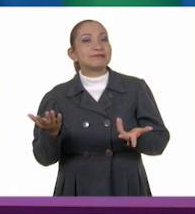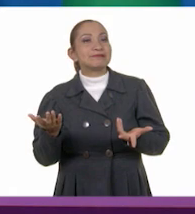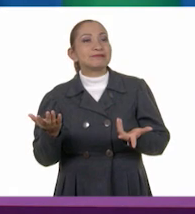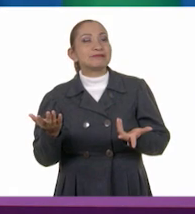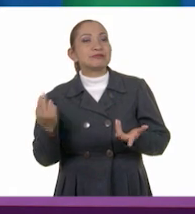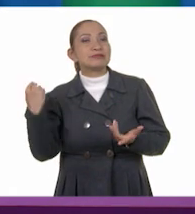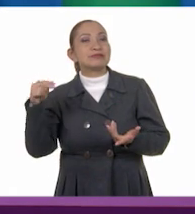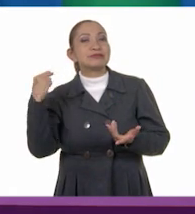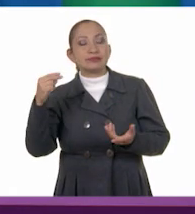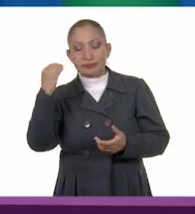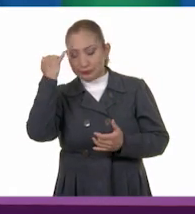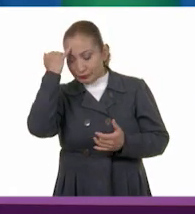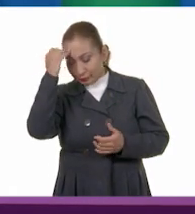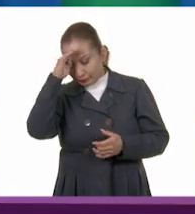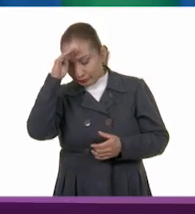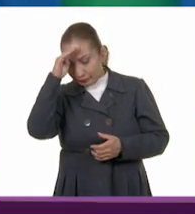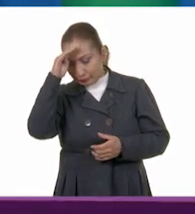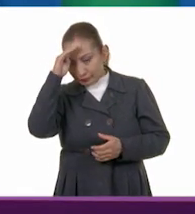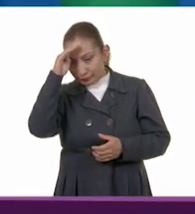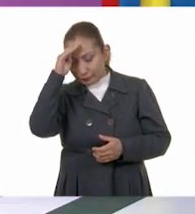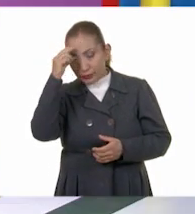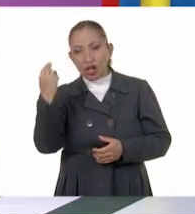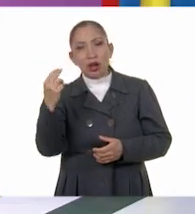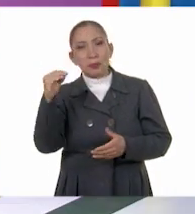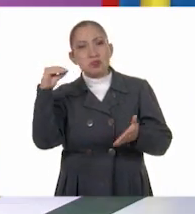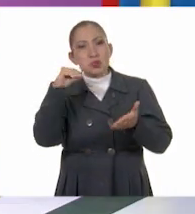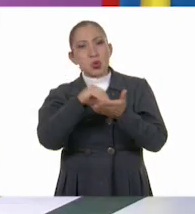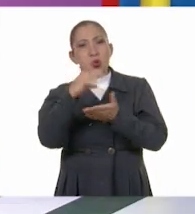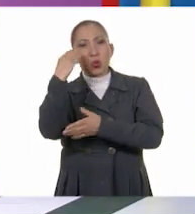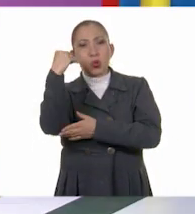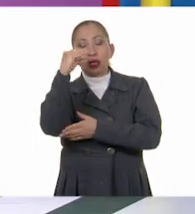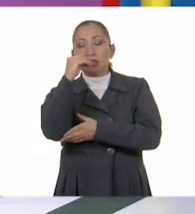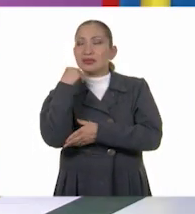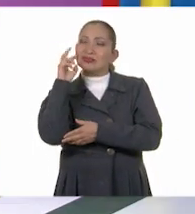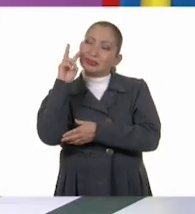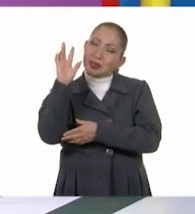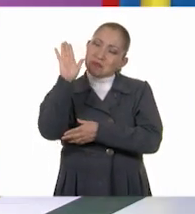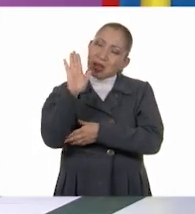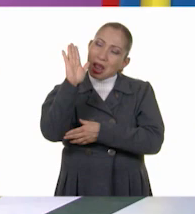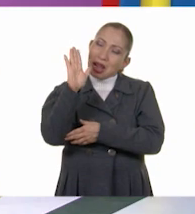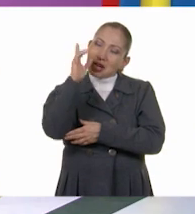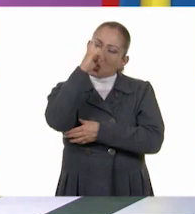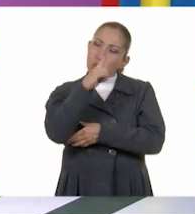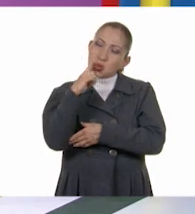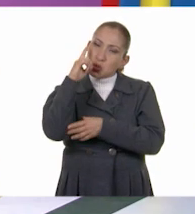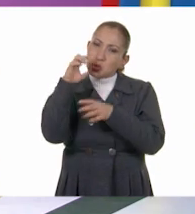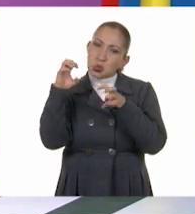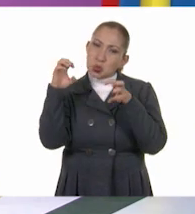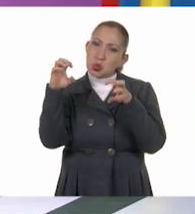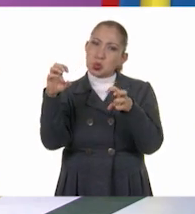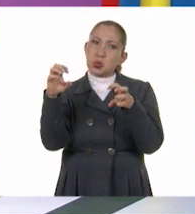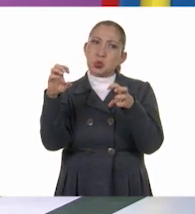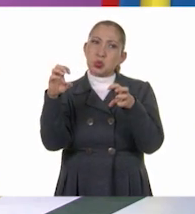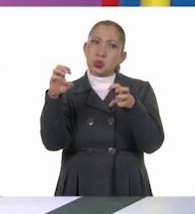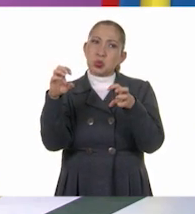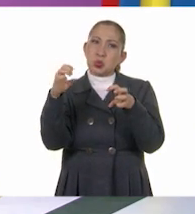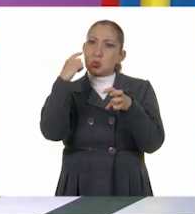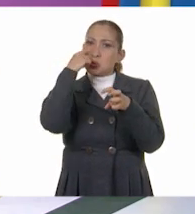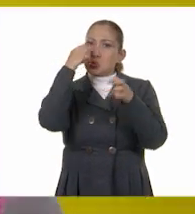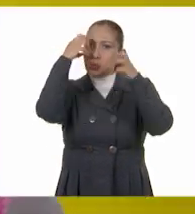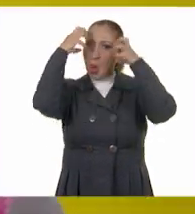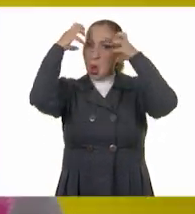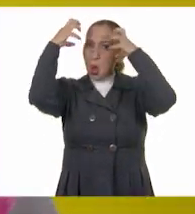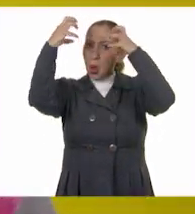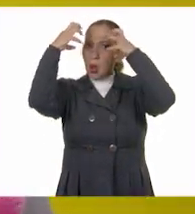del nombre... ¿qué nombre le pondré? Es que parece como un monstruo... un monstruo con ojos